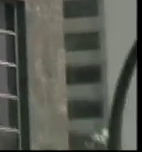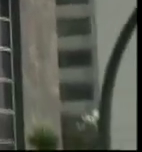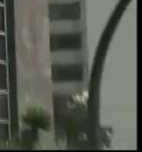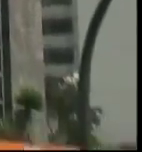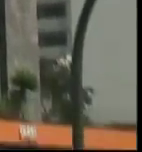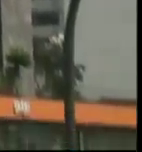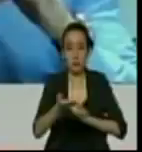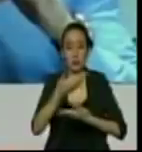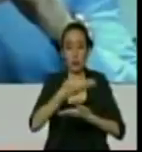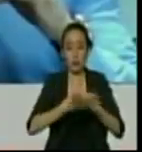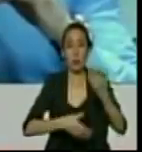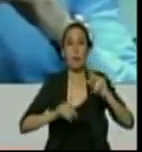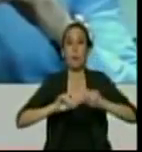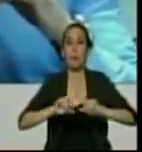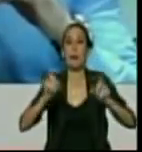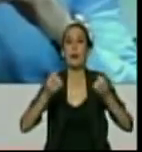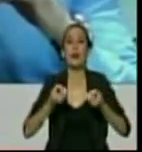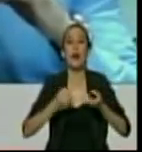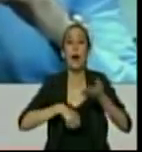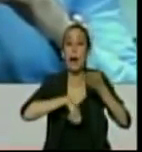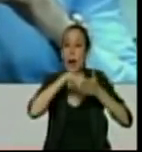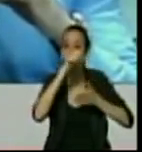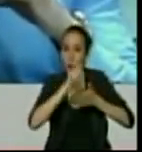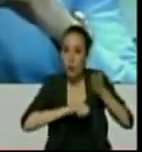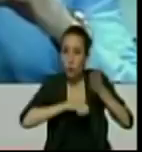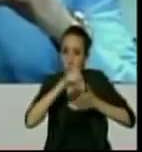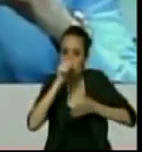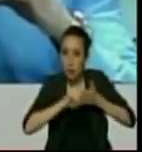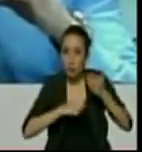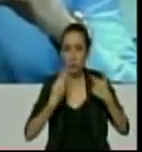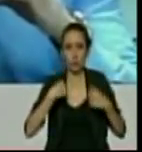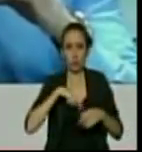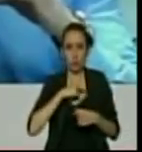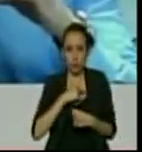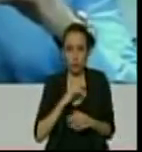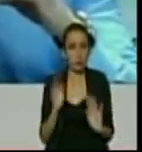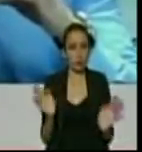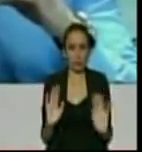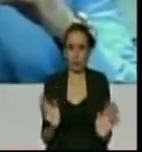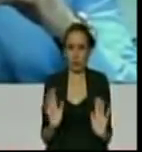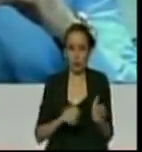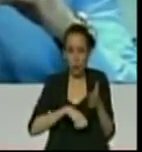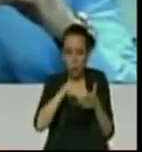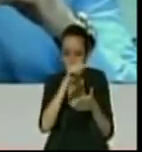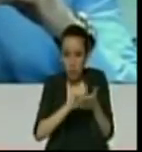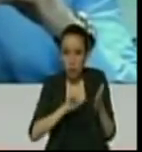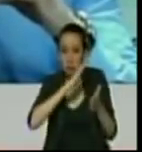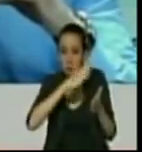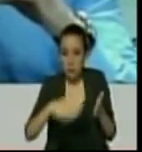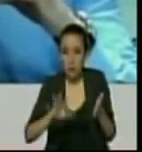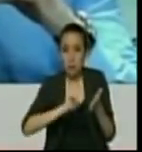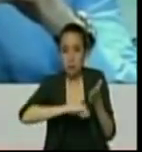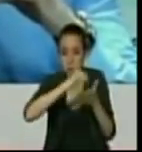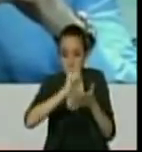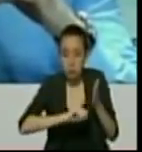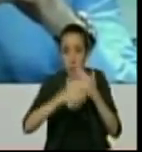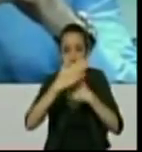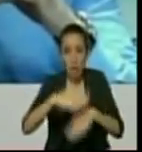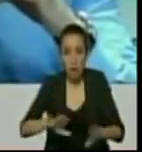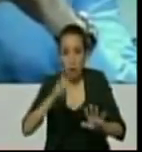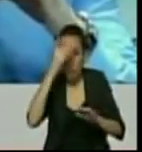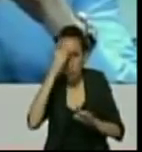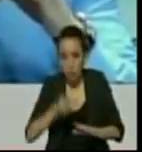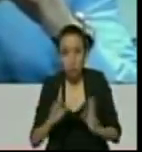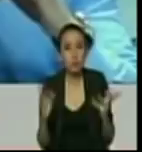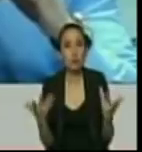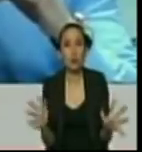sido suspendido. No se ha firmado aún contrato. No hemos firmado aún contrato, no existe contrato suscrito.